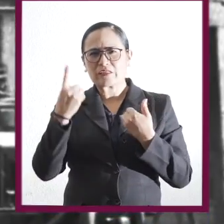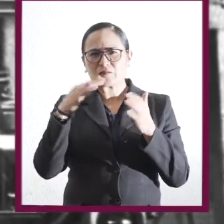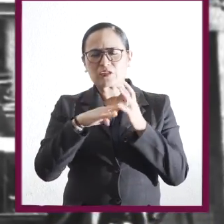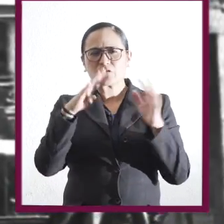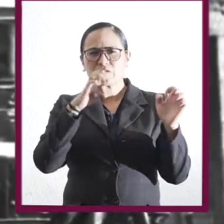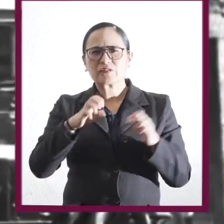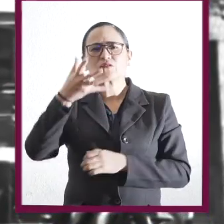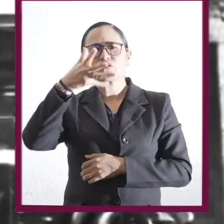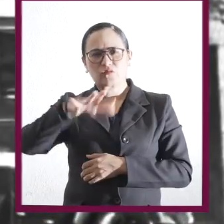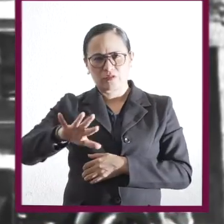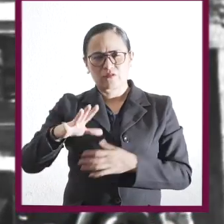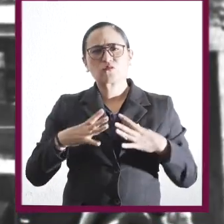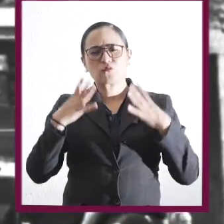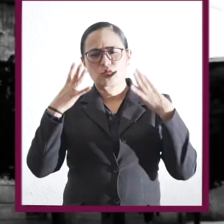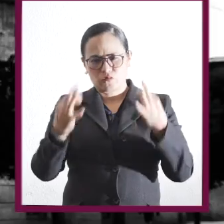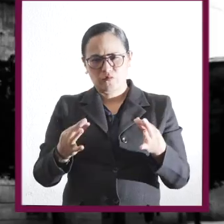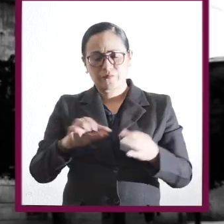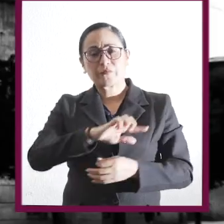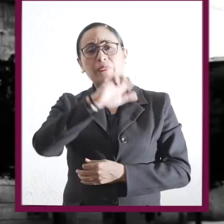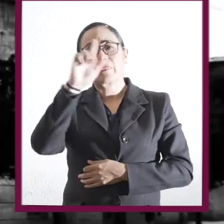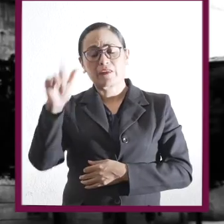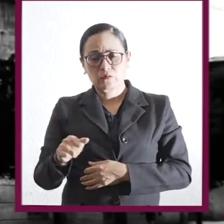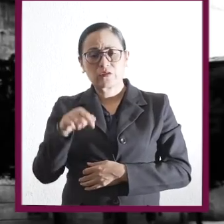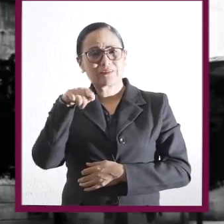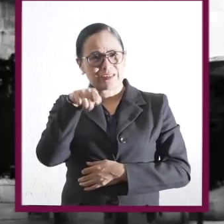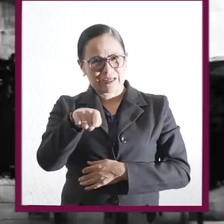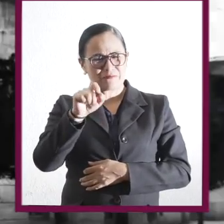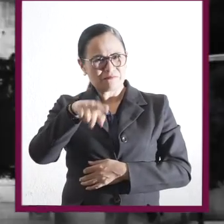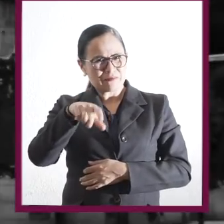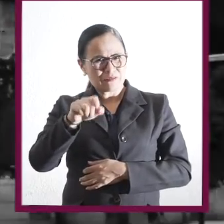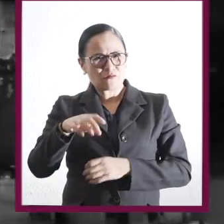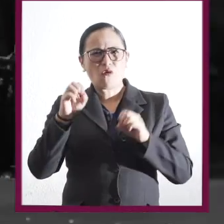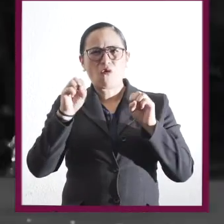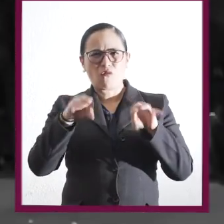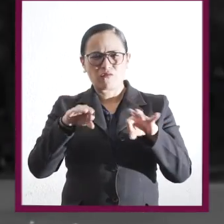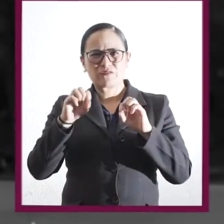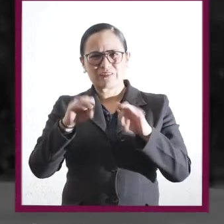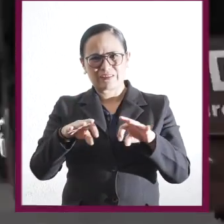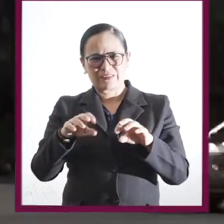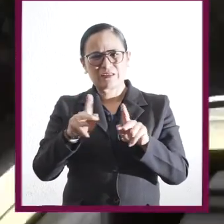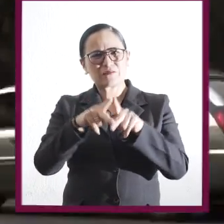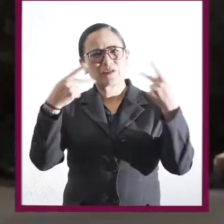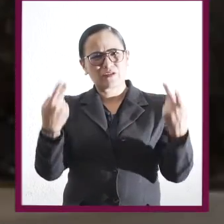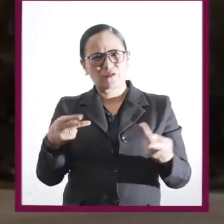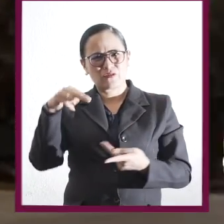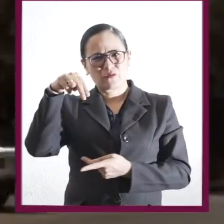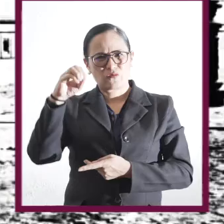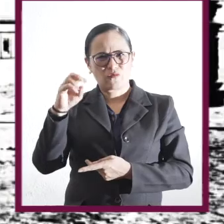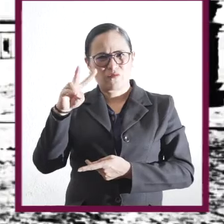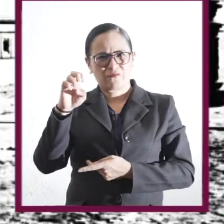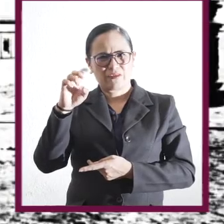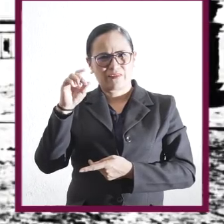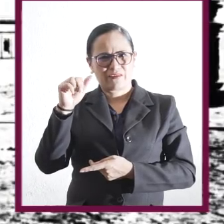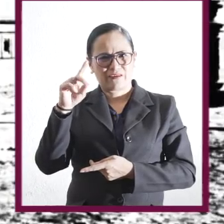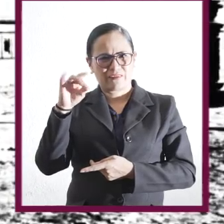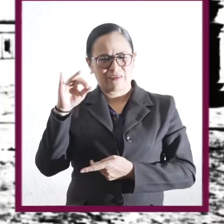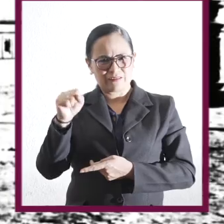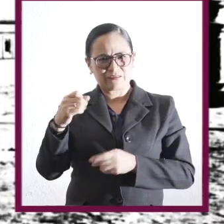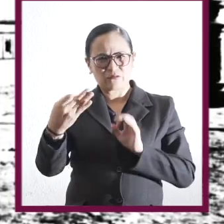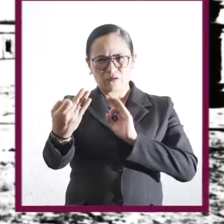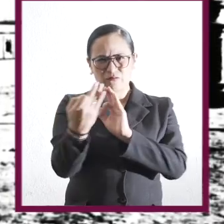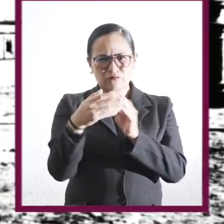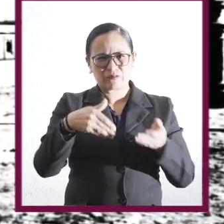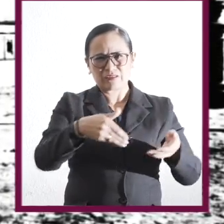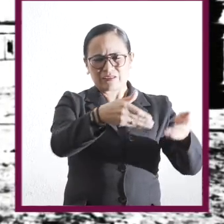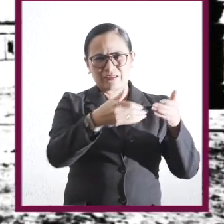de 1910. Décadas después, aquí estuvieron las oficinas del diario Novedades. Del lado